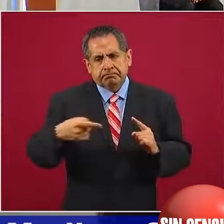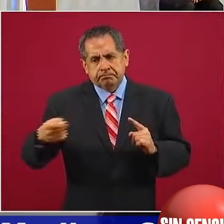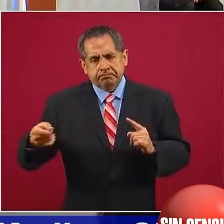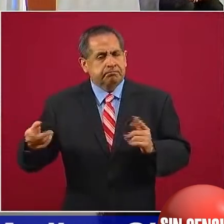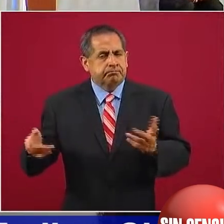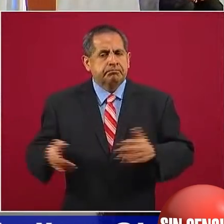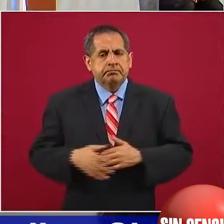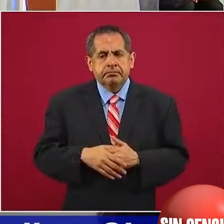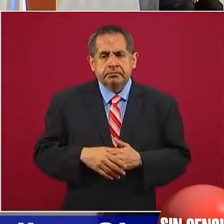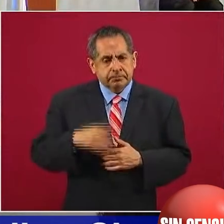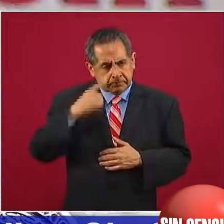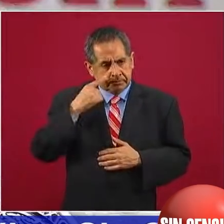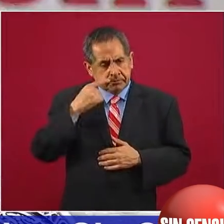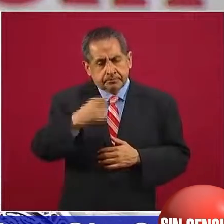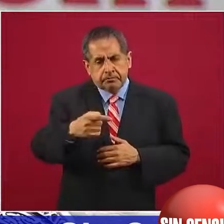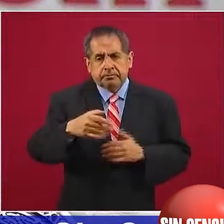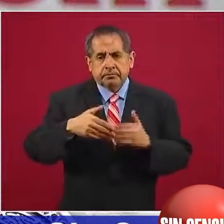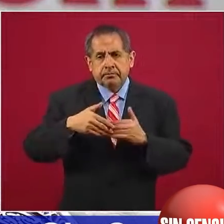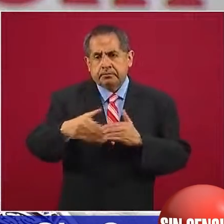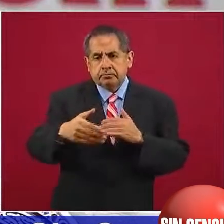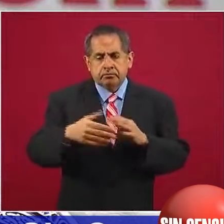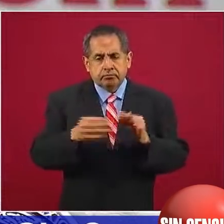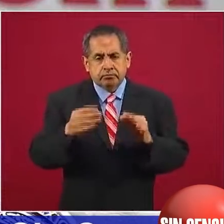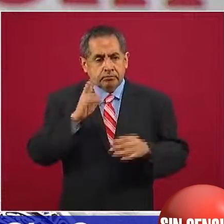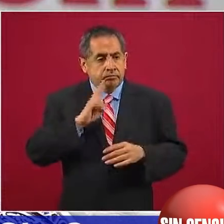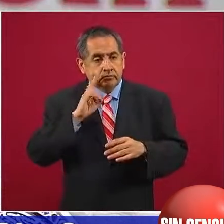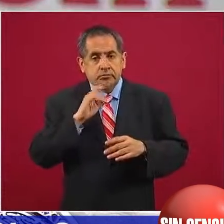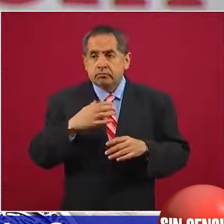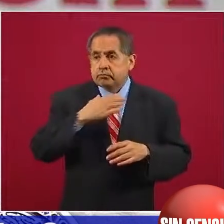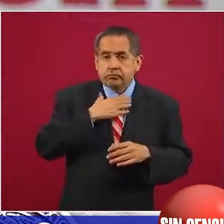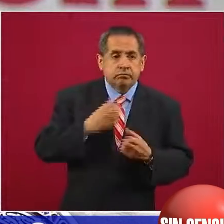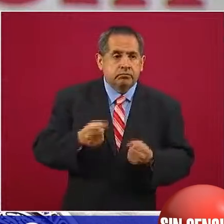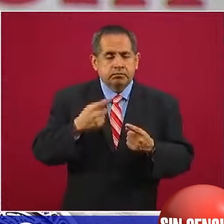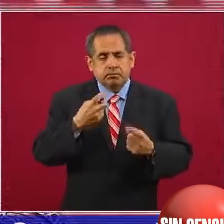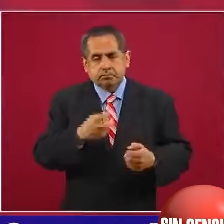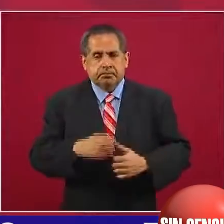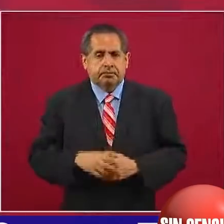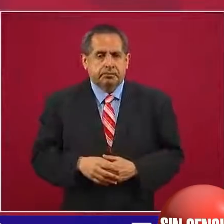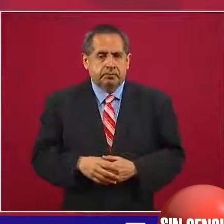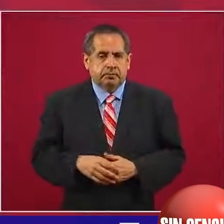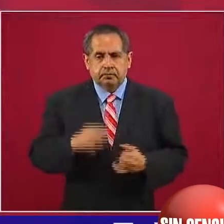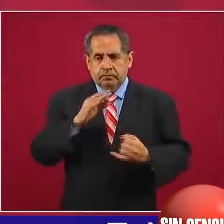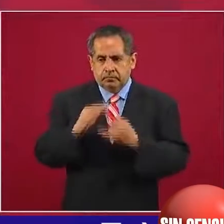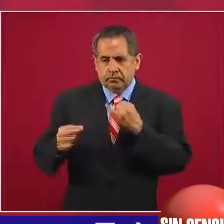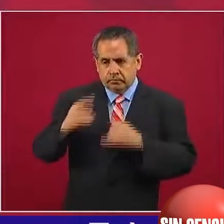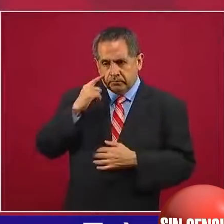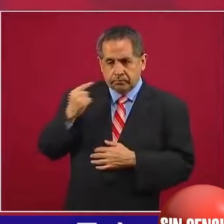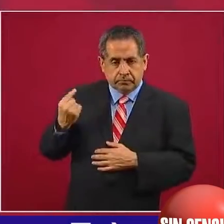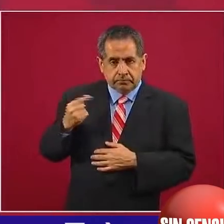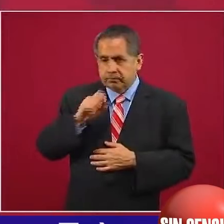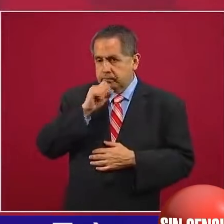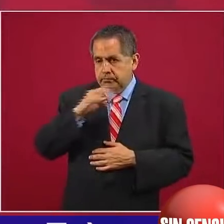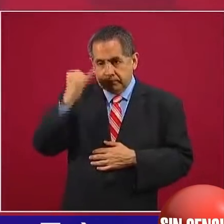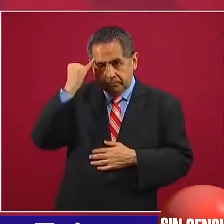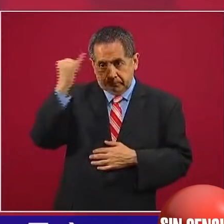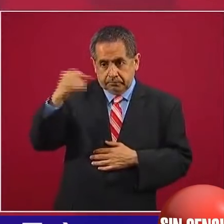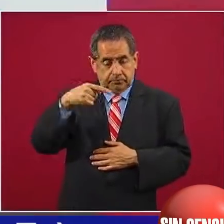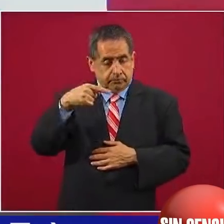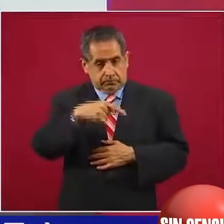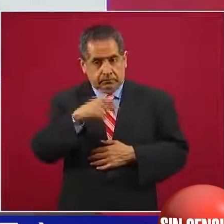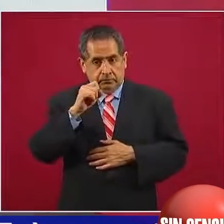momento adelante de la sobreocupación hospitalaria. Y la última diapositiva muestra la misma idea, pero